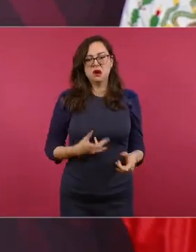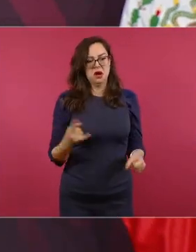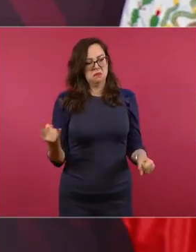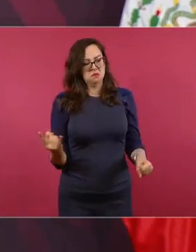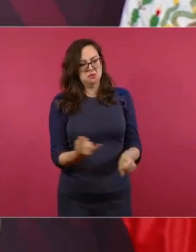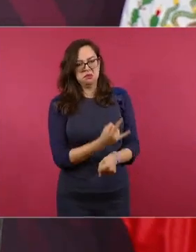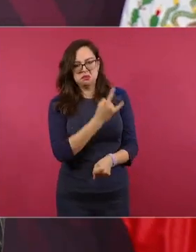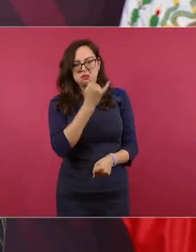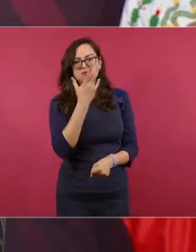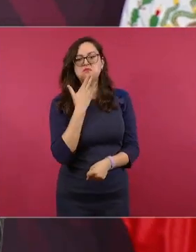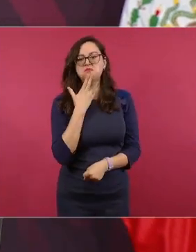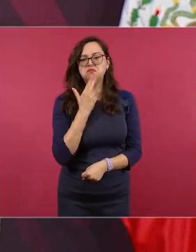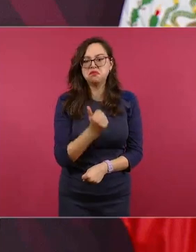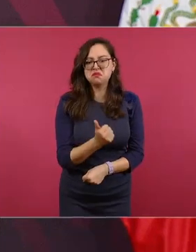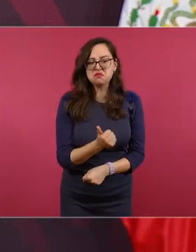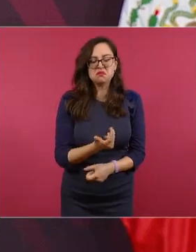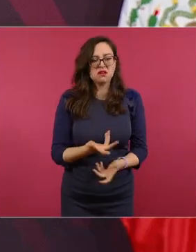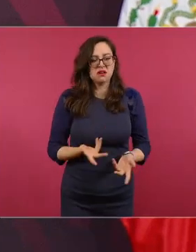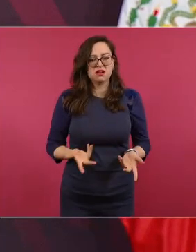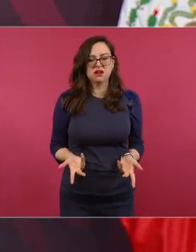ineficientes,